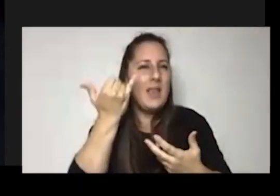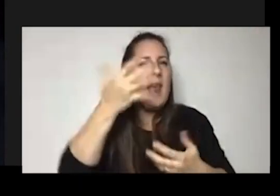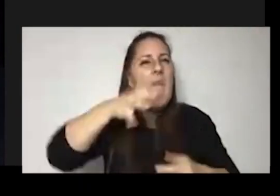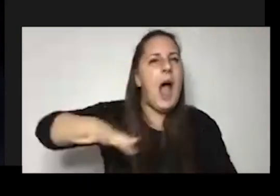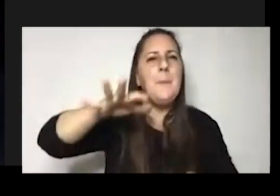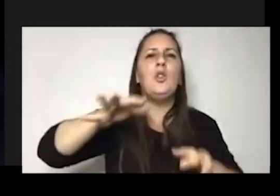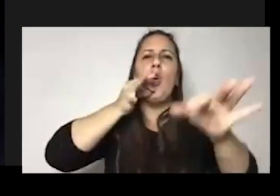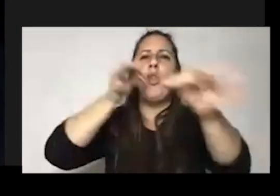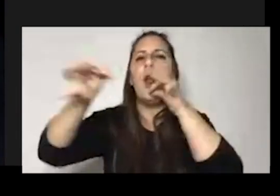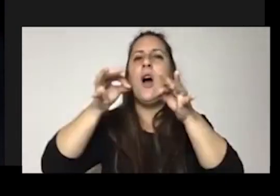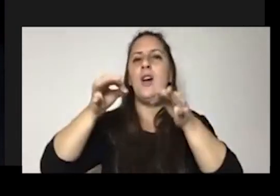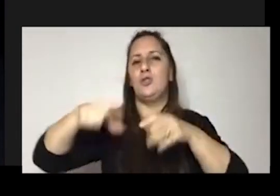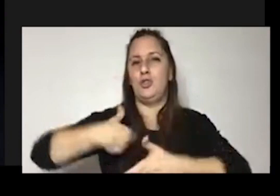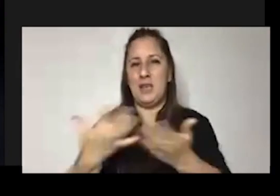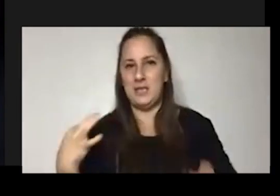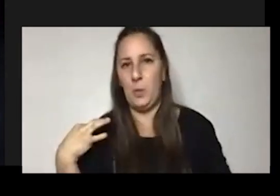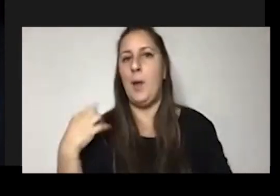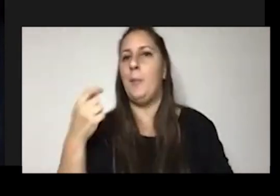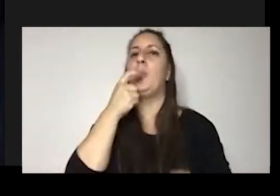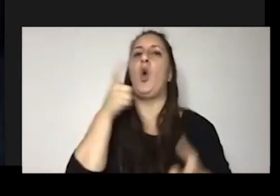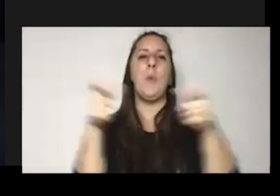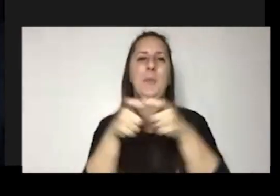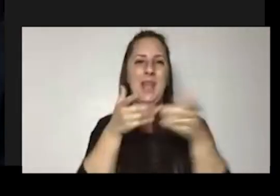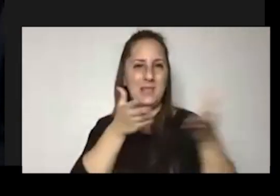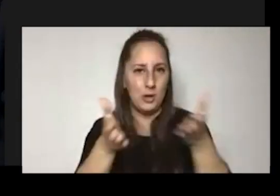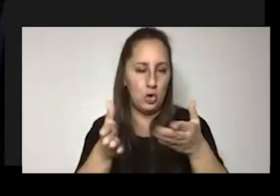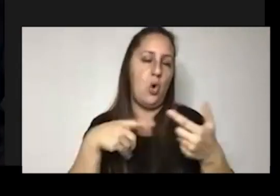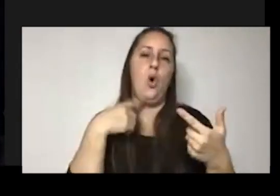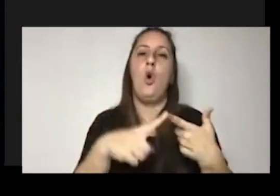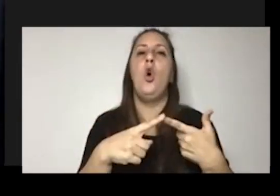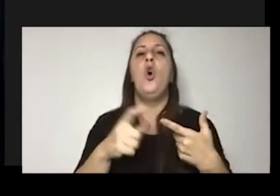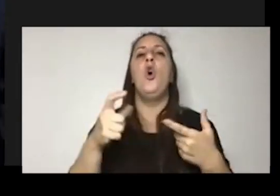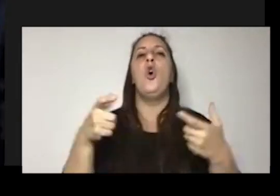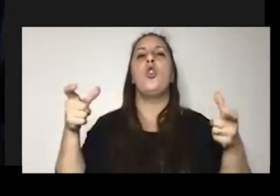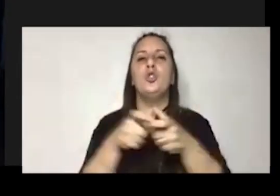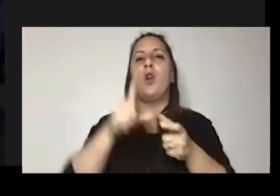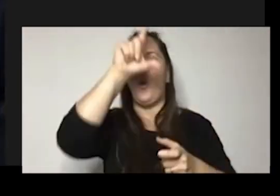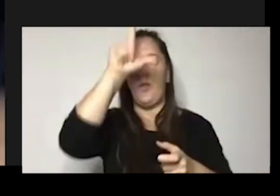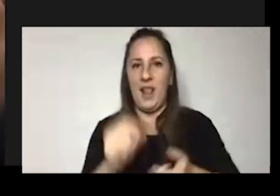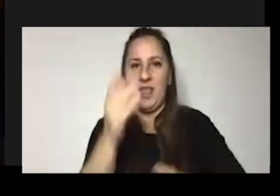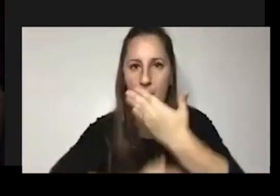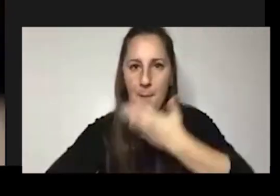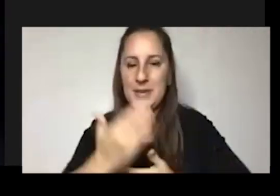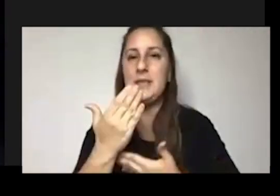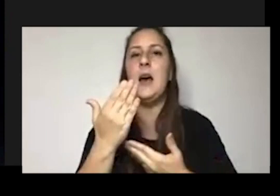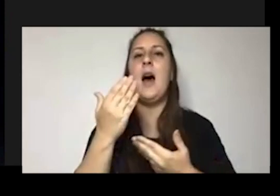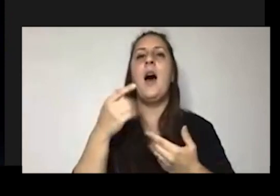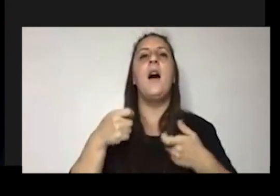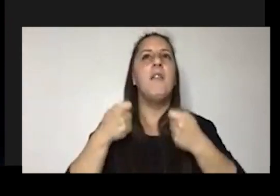civil, como puede ser el comité asesor, como es el Consejo Federal de Discapacidad, en donde también se reciben inquietudes y